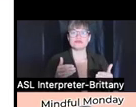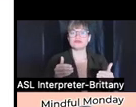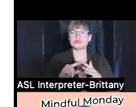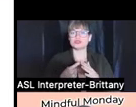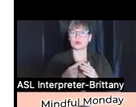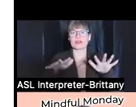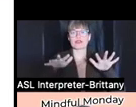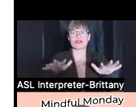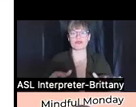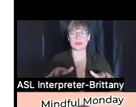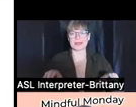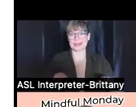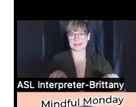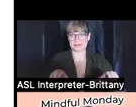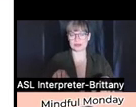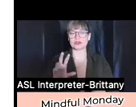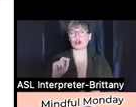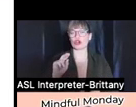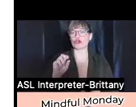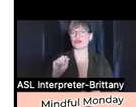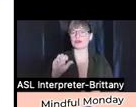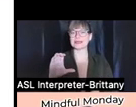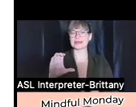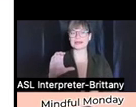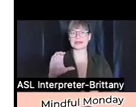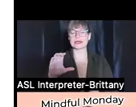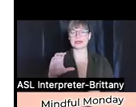Queremos comenzar con un ejercicio.